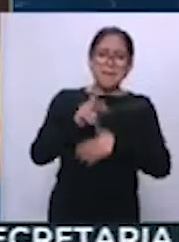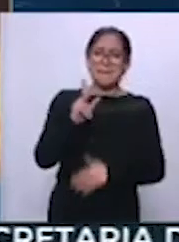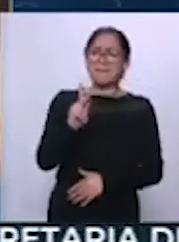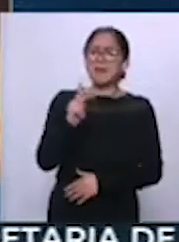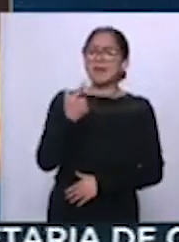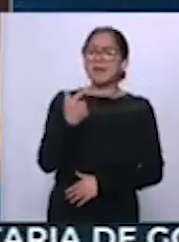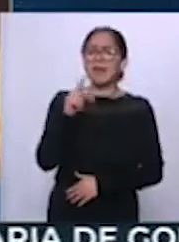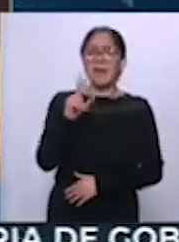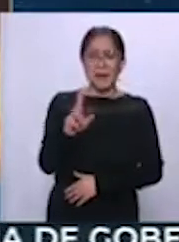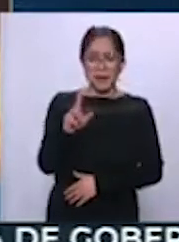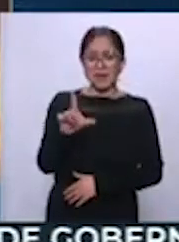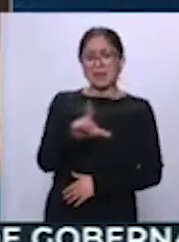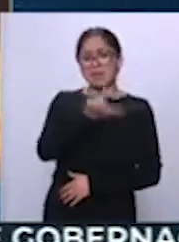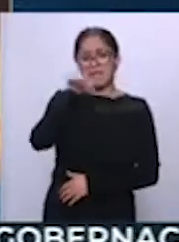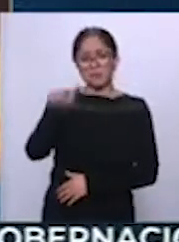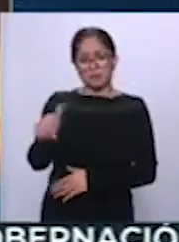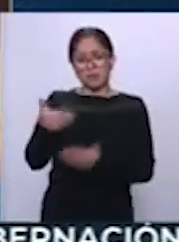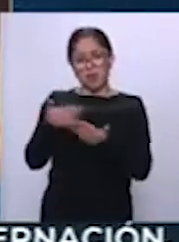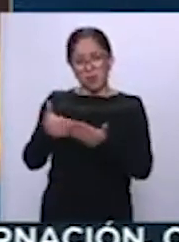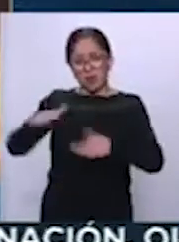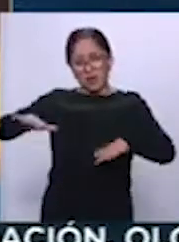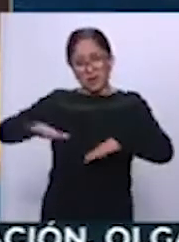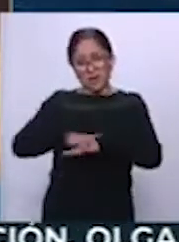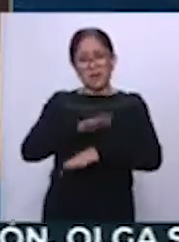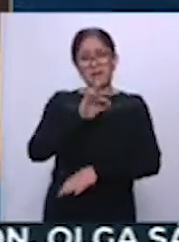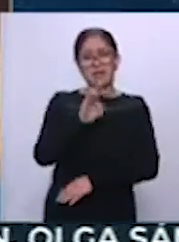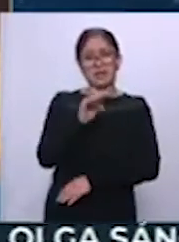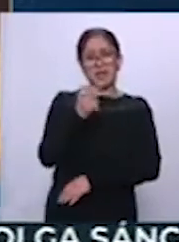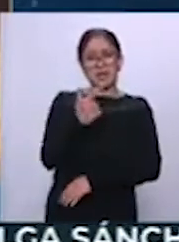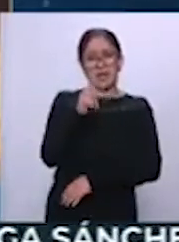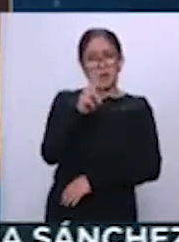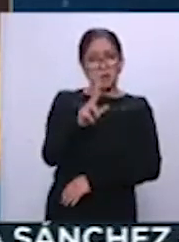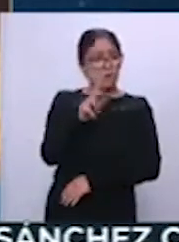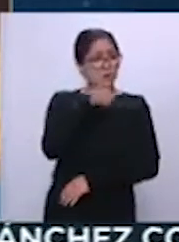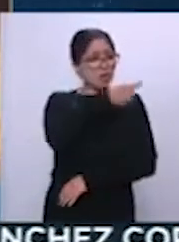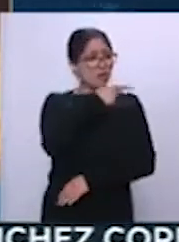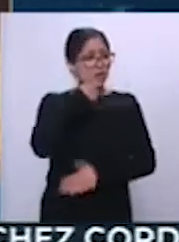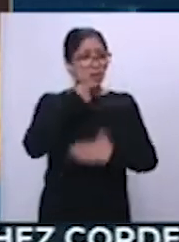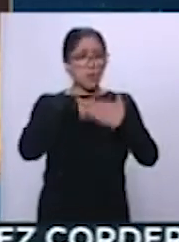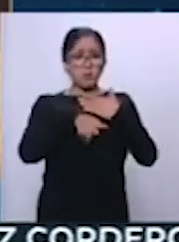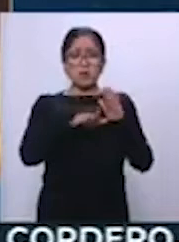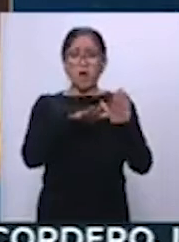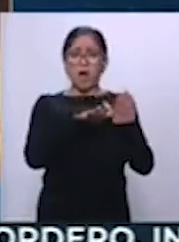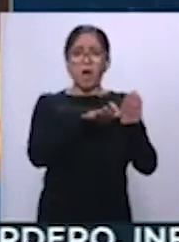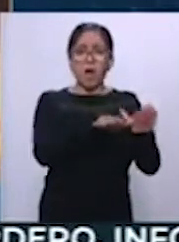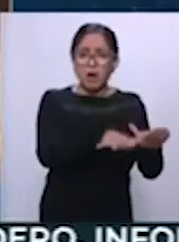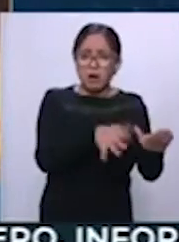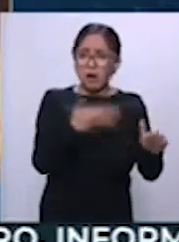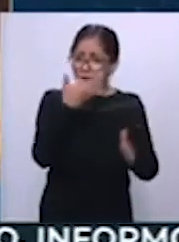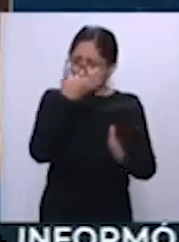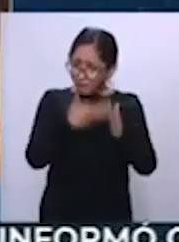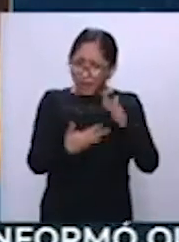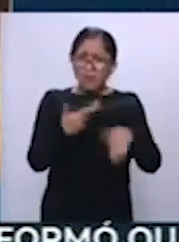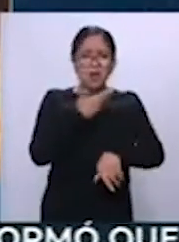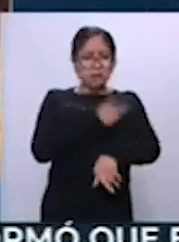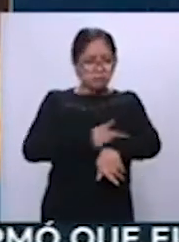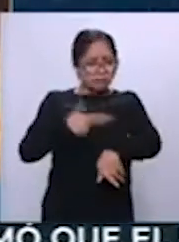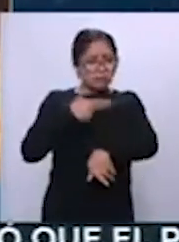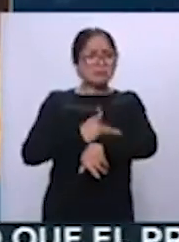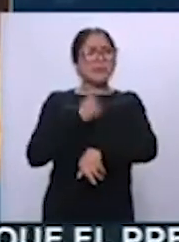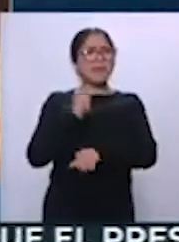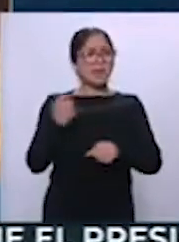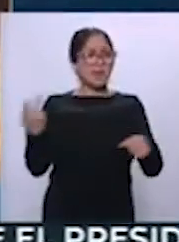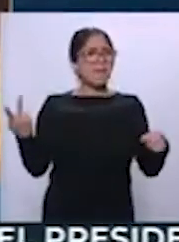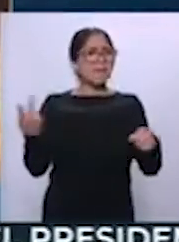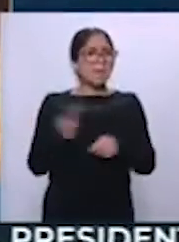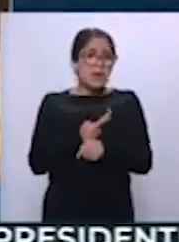ya hace el cambio a la Fiscalía General de la República y quedaron ahí. No hay una resolución pública, digamos, de qué es lo que está